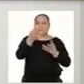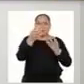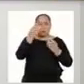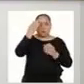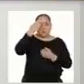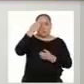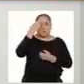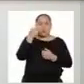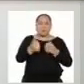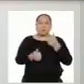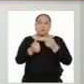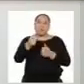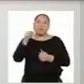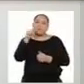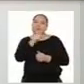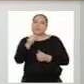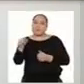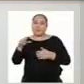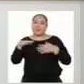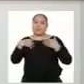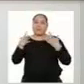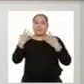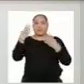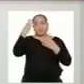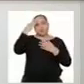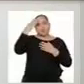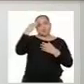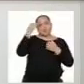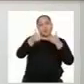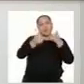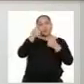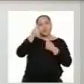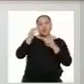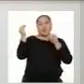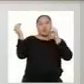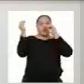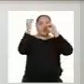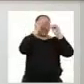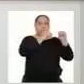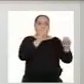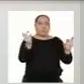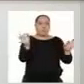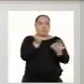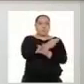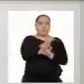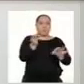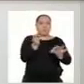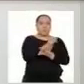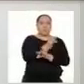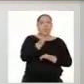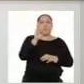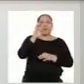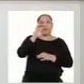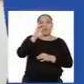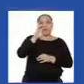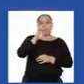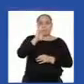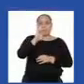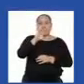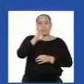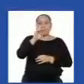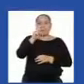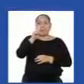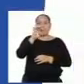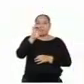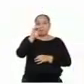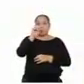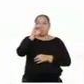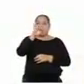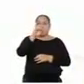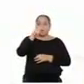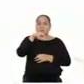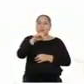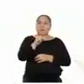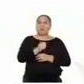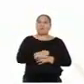quieres reconocer una situación que se puede trabajar por sistema de ecuaciones, podemos realizar los siguientes pasos.